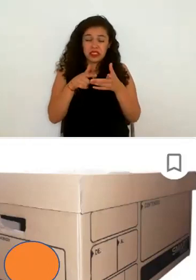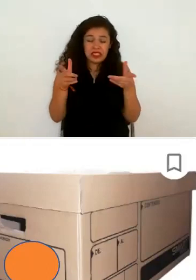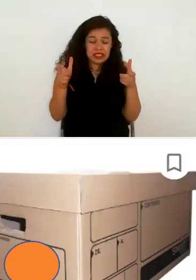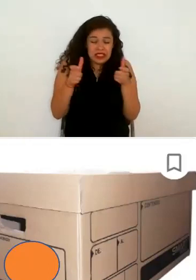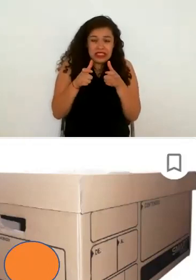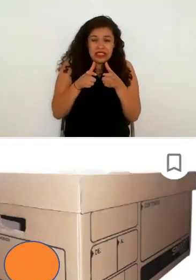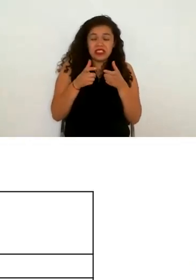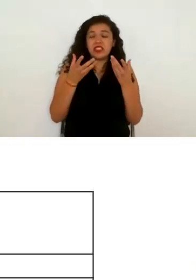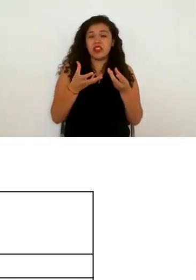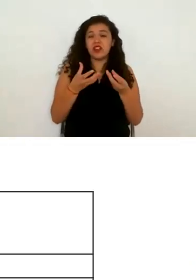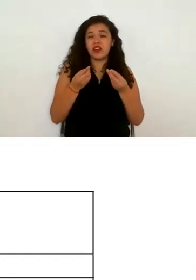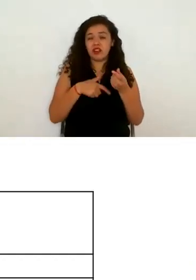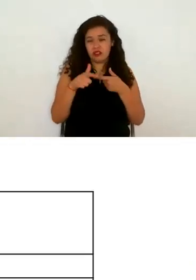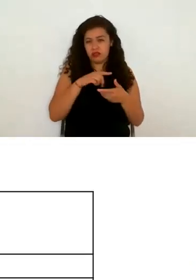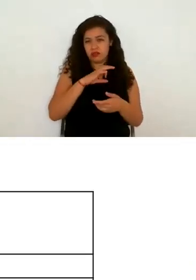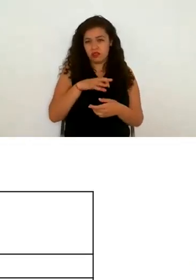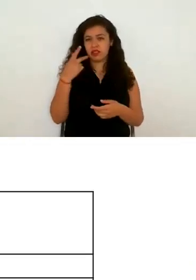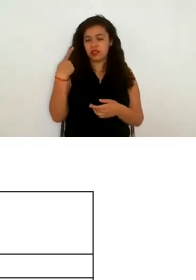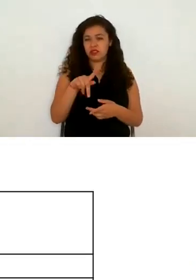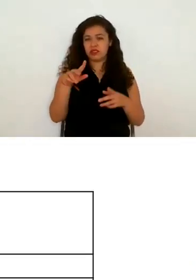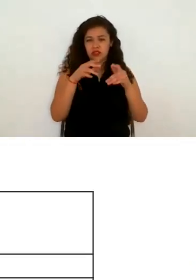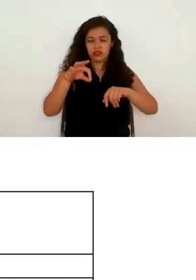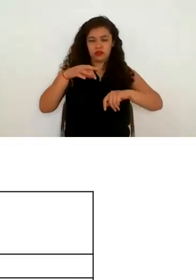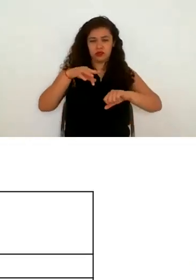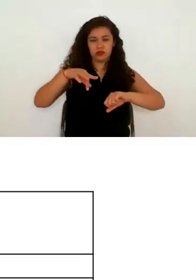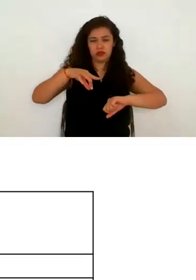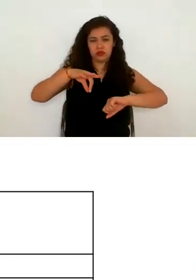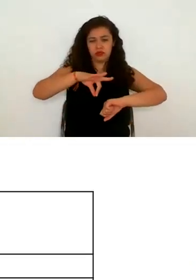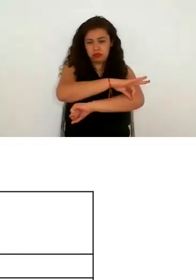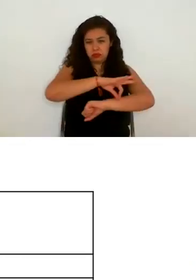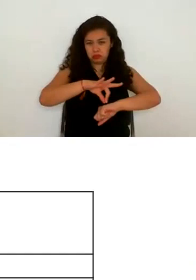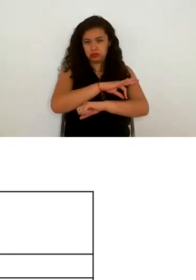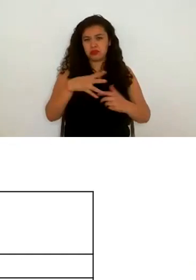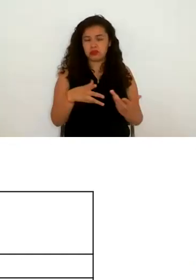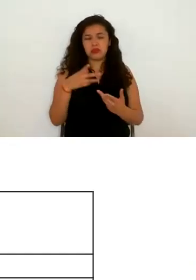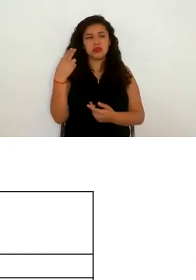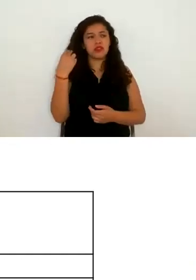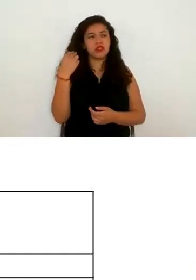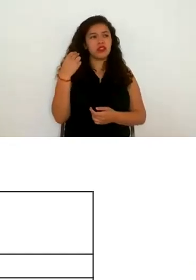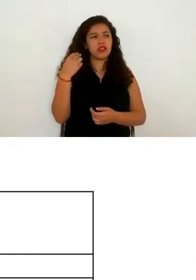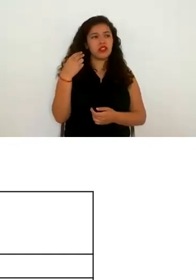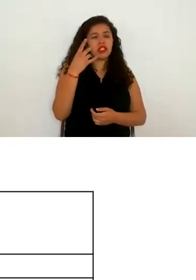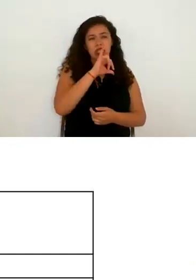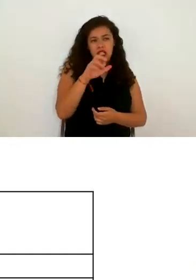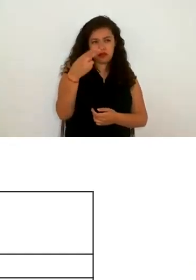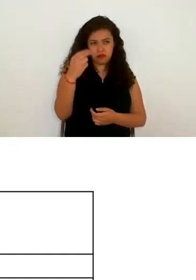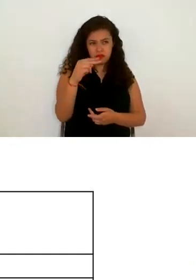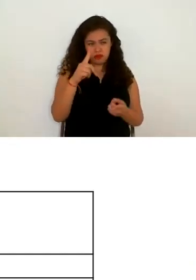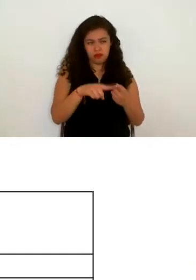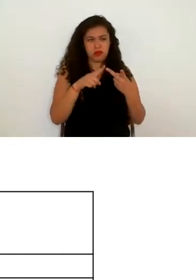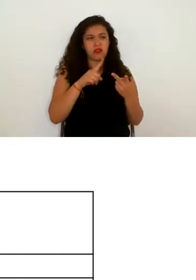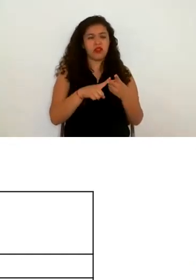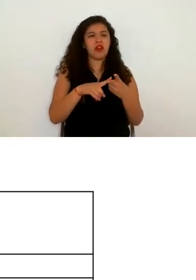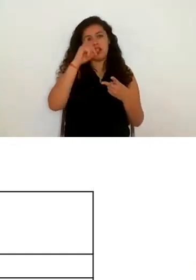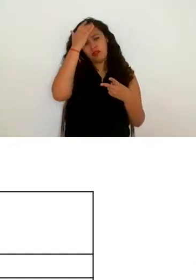campos, pueden diseñar su propia etiqueta de caja colocando el nombre de la IAP, los